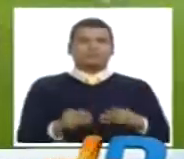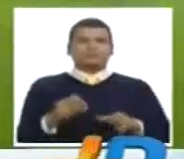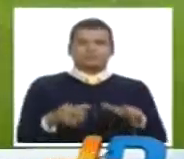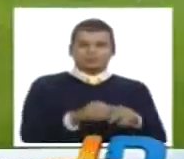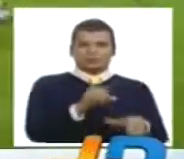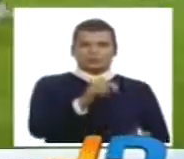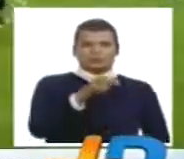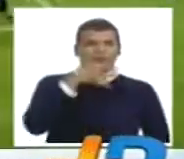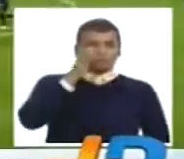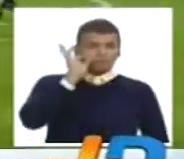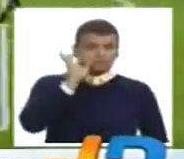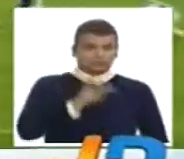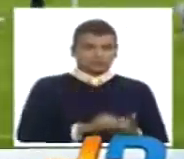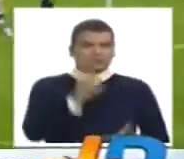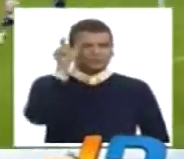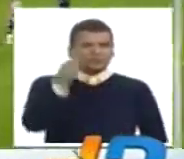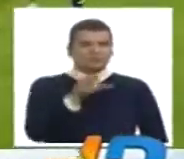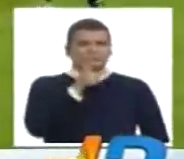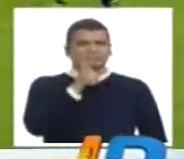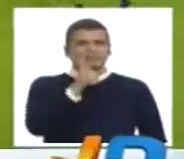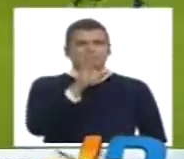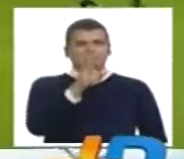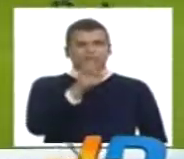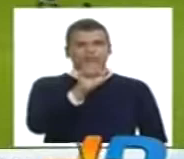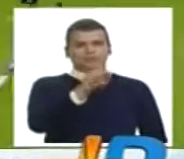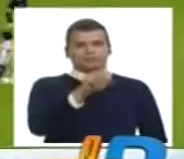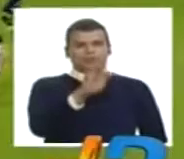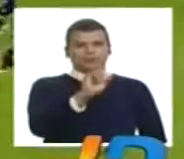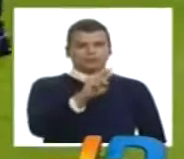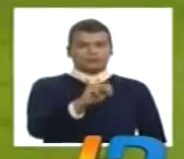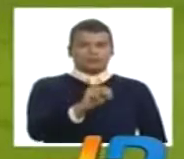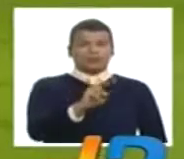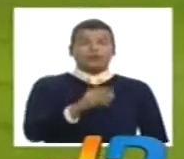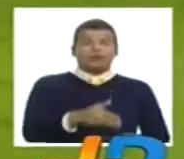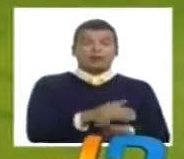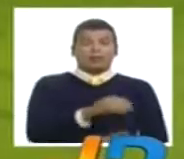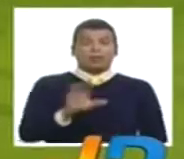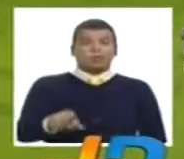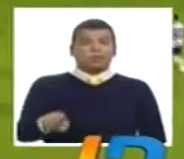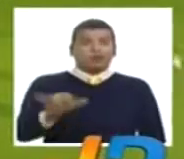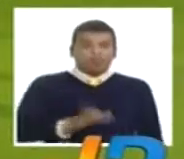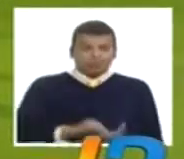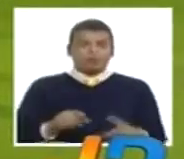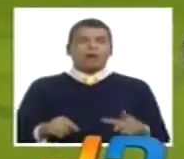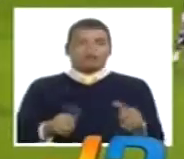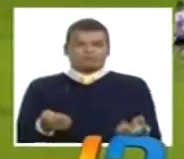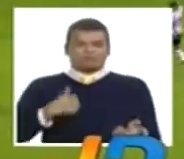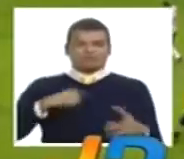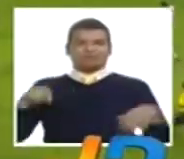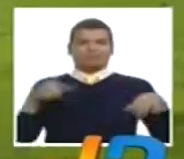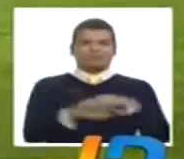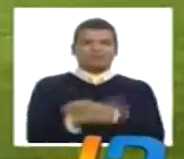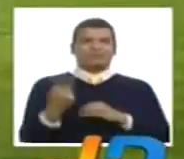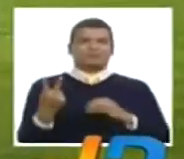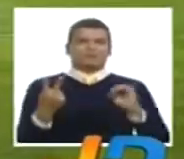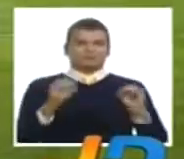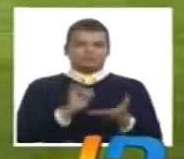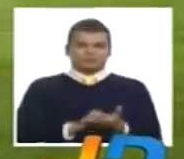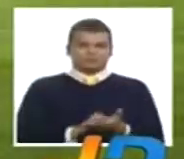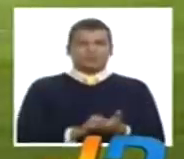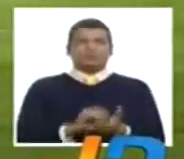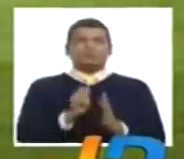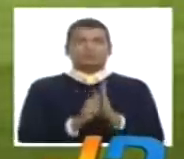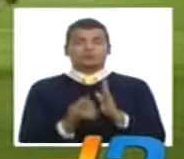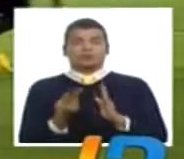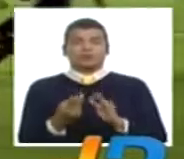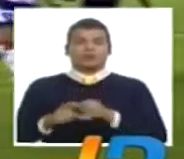Caldas fue por intermedio de Sebastián Penco, aprovechando un rebote que quedó en el área para marcar el 2-1 final. Los barranquilleros se llevan los 3 primeros puntos en la